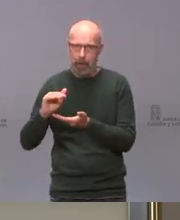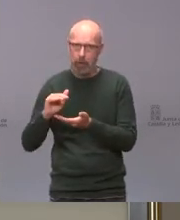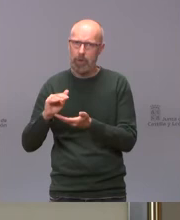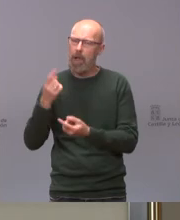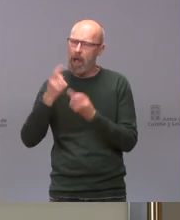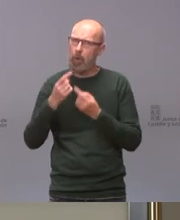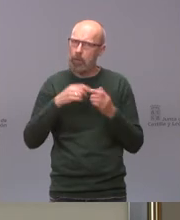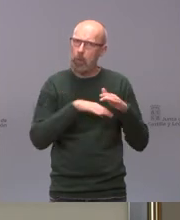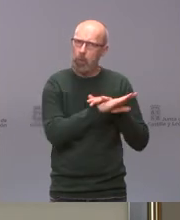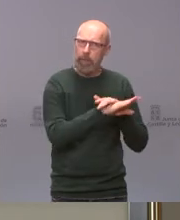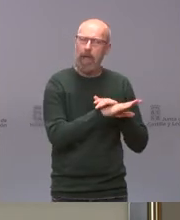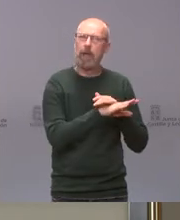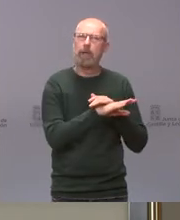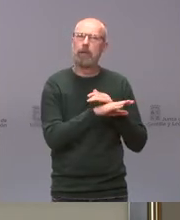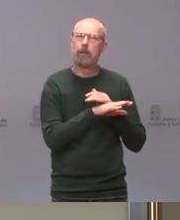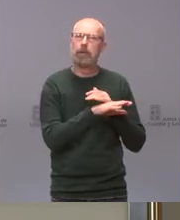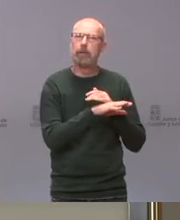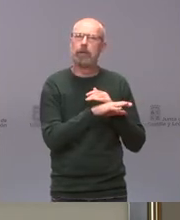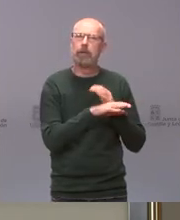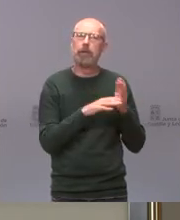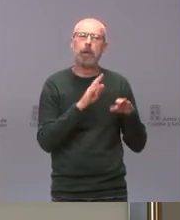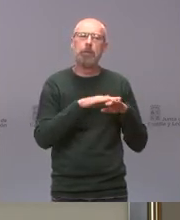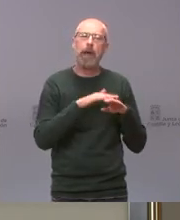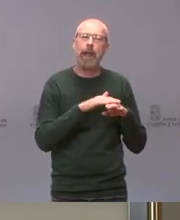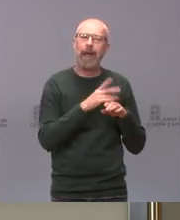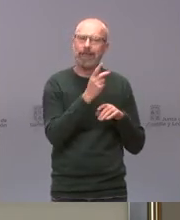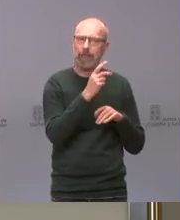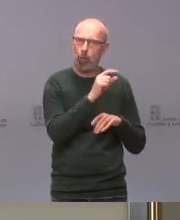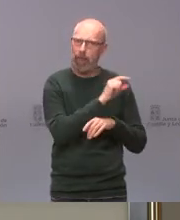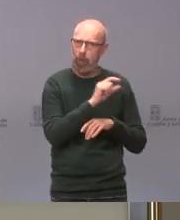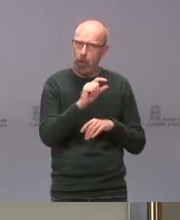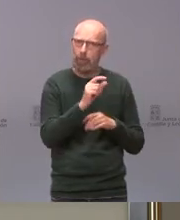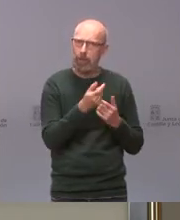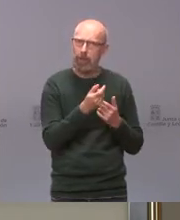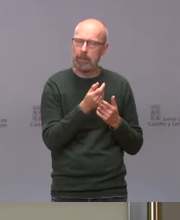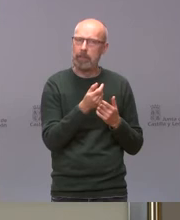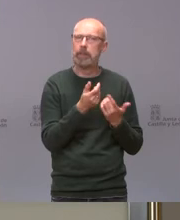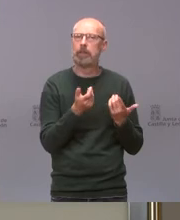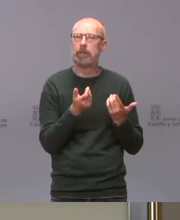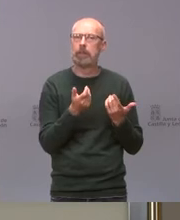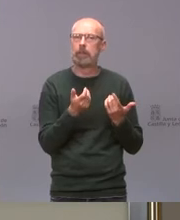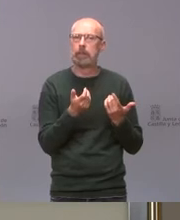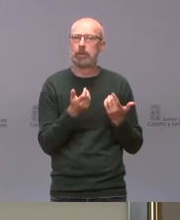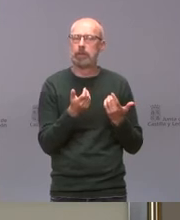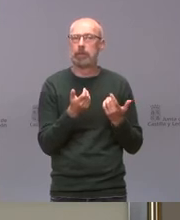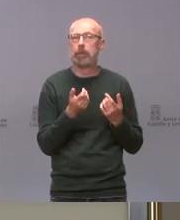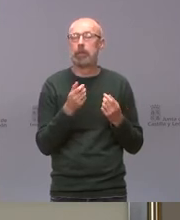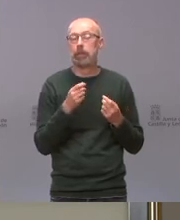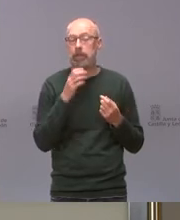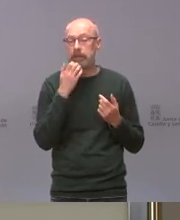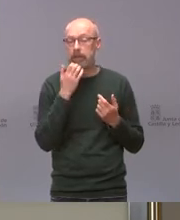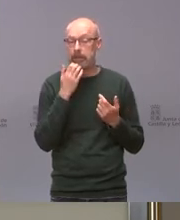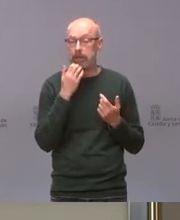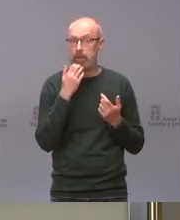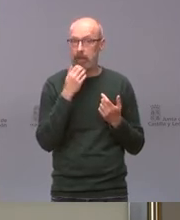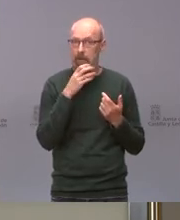que no se sabe hasta cuánto tiempo se van a recibir, si se van a guardar para esa segunda dosis, si finalmente se decidiera que se aplicara, y si hasta ahora se estaba haciendo, si había